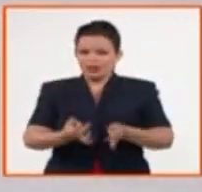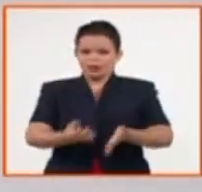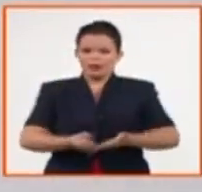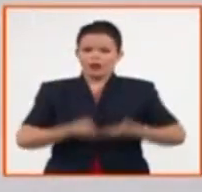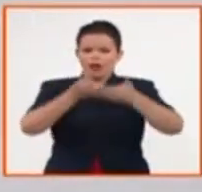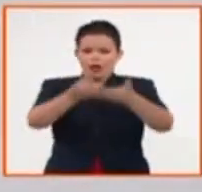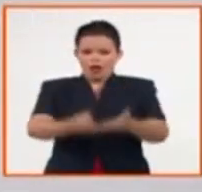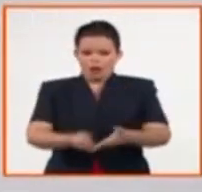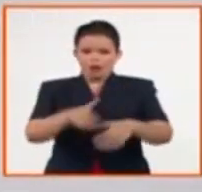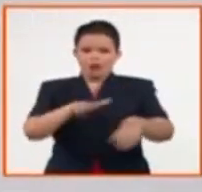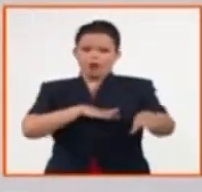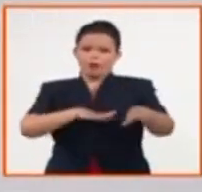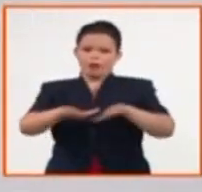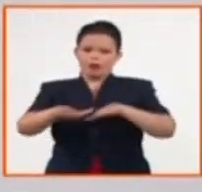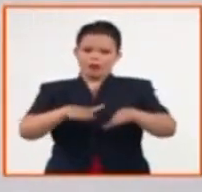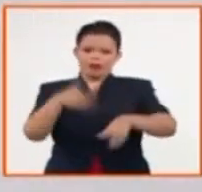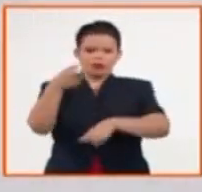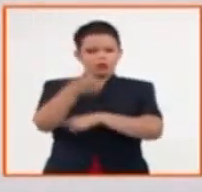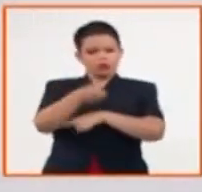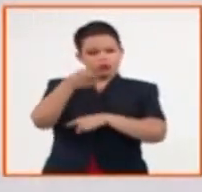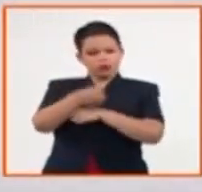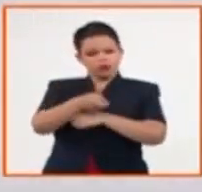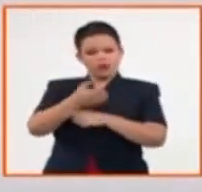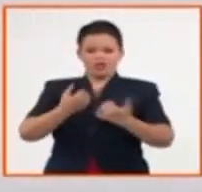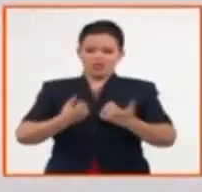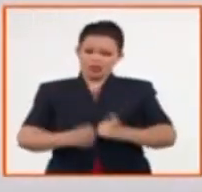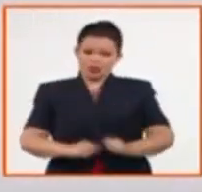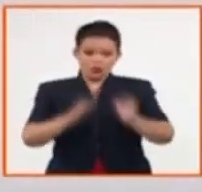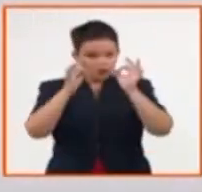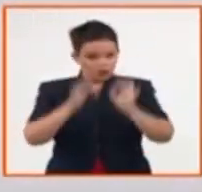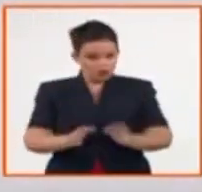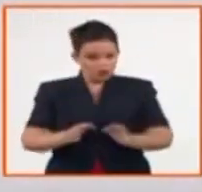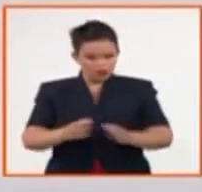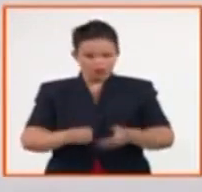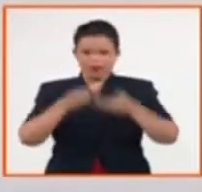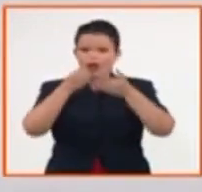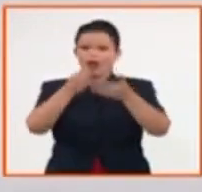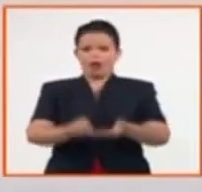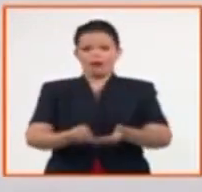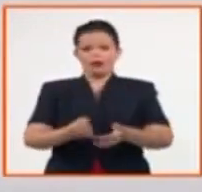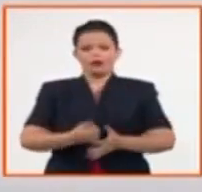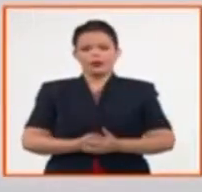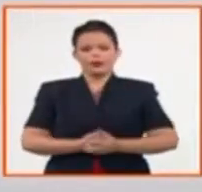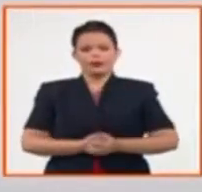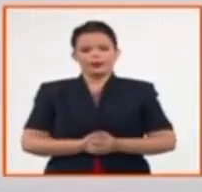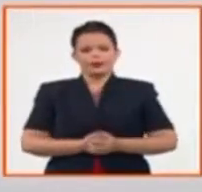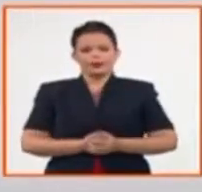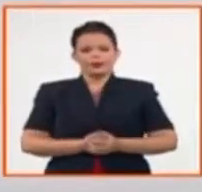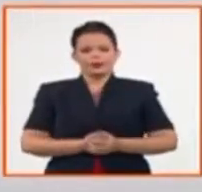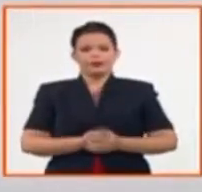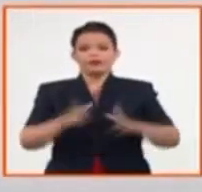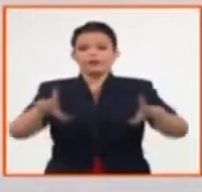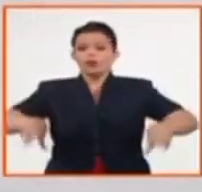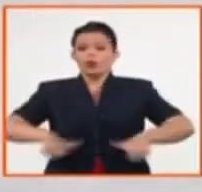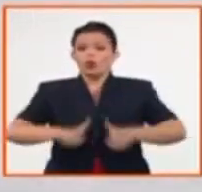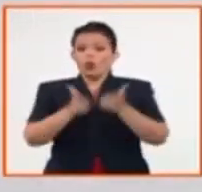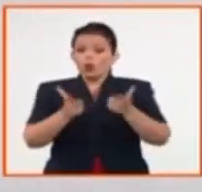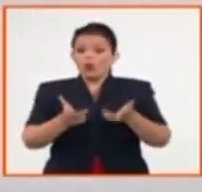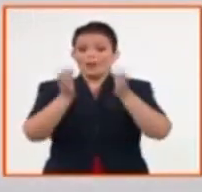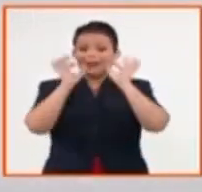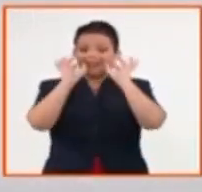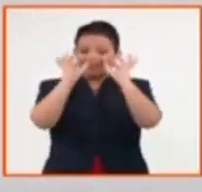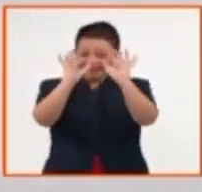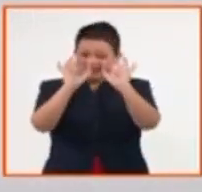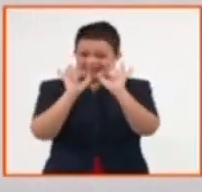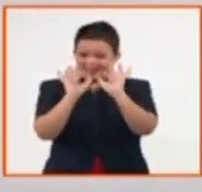hijos, estén en esta concepción de trabajo que estamos explicando. El cumplimiento estricto de las medidas higiénico-sanitarias